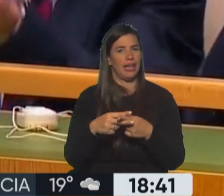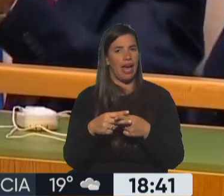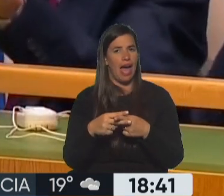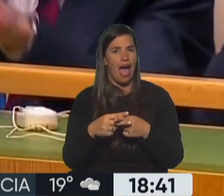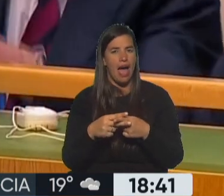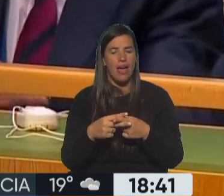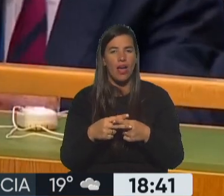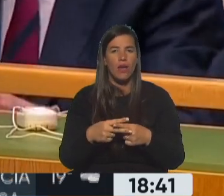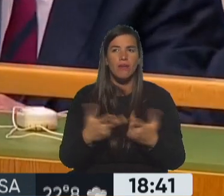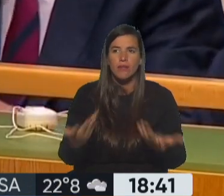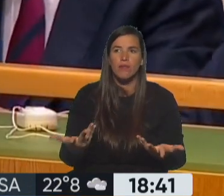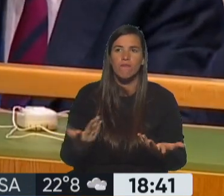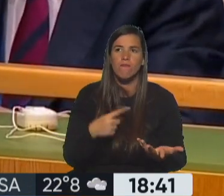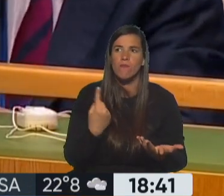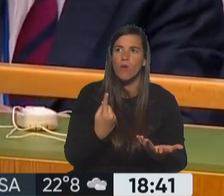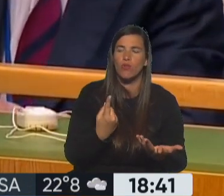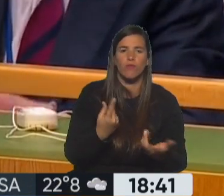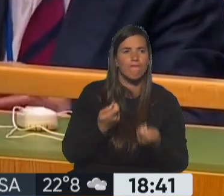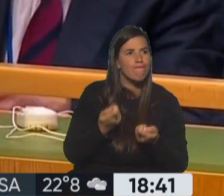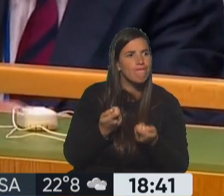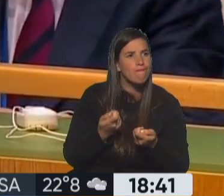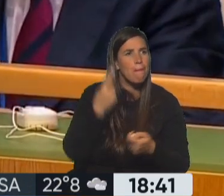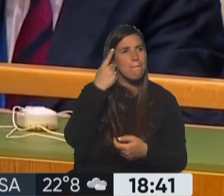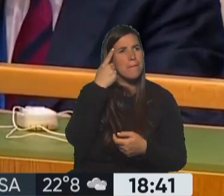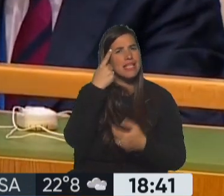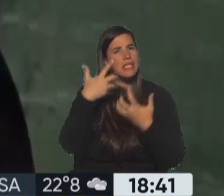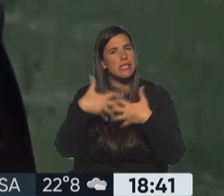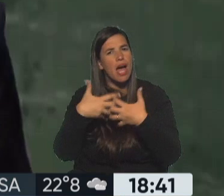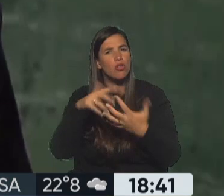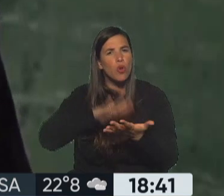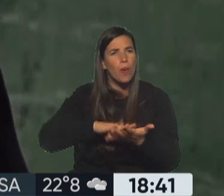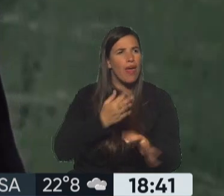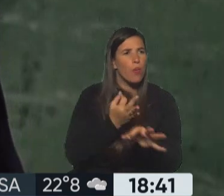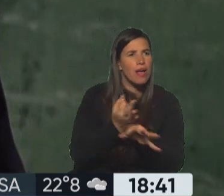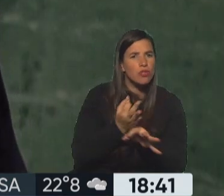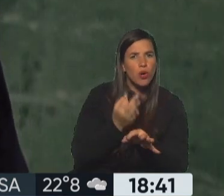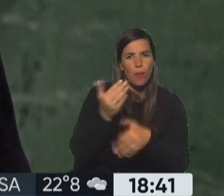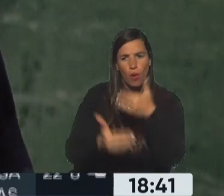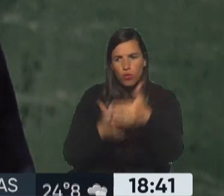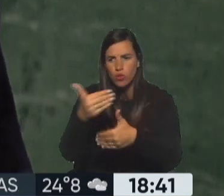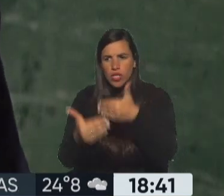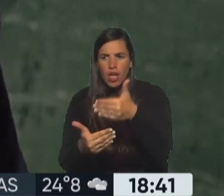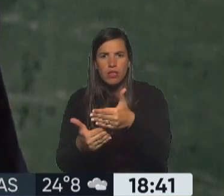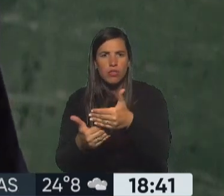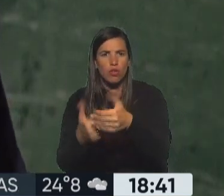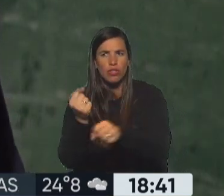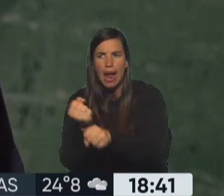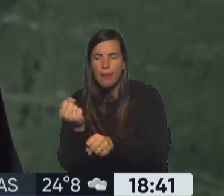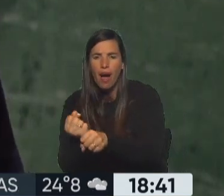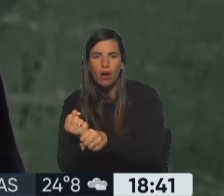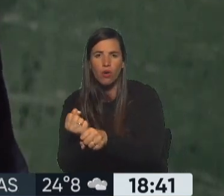la educación, los procesos productivos y la preservación del trabajo. ¿Cómo ser